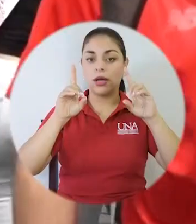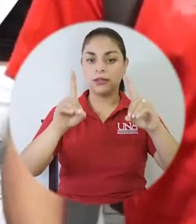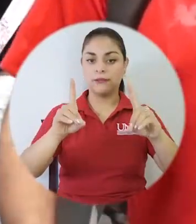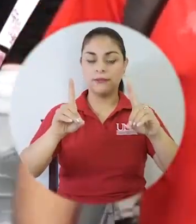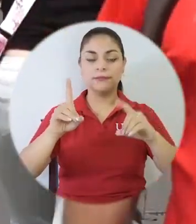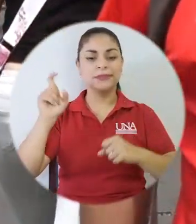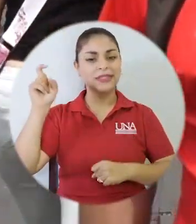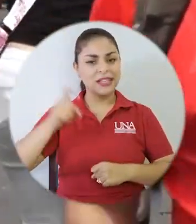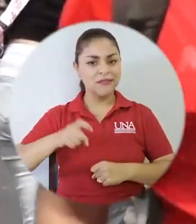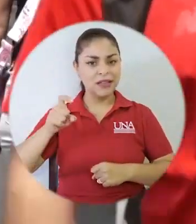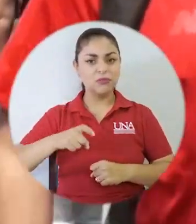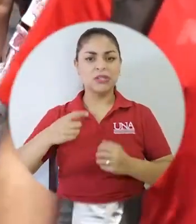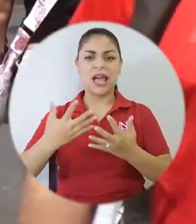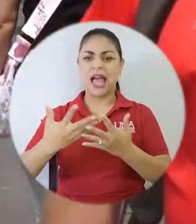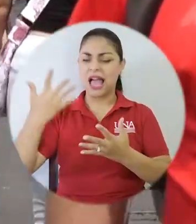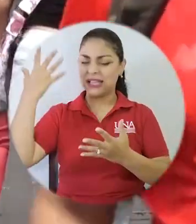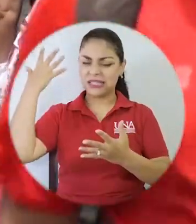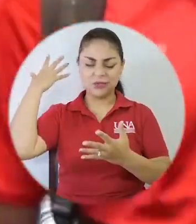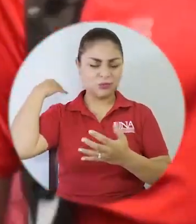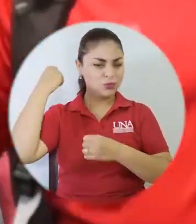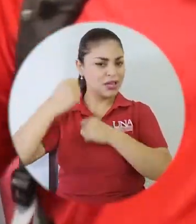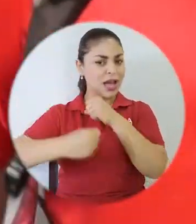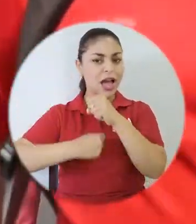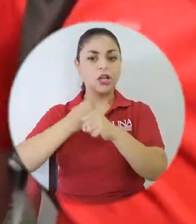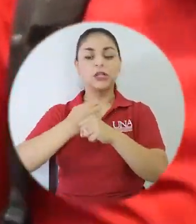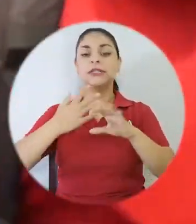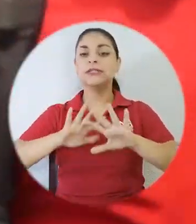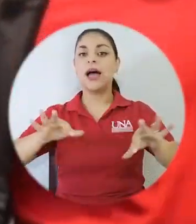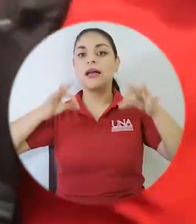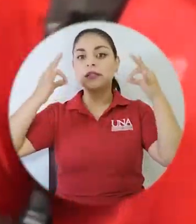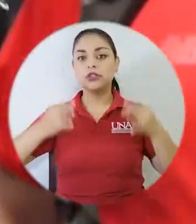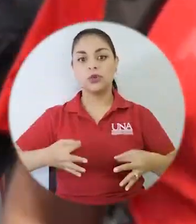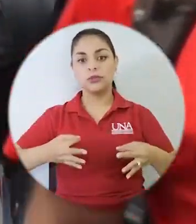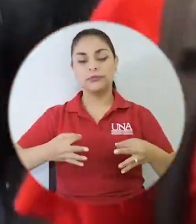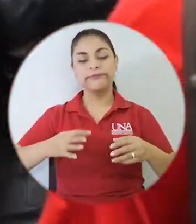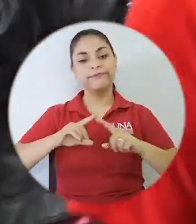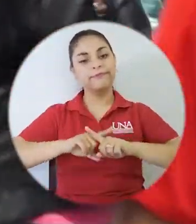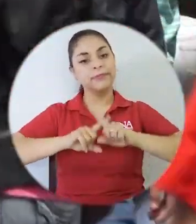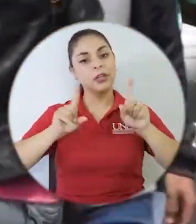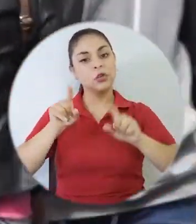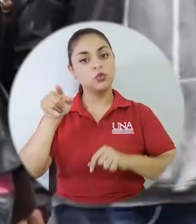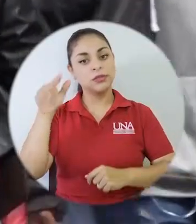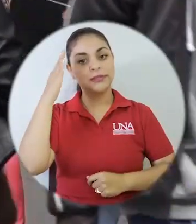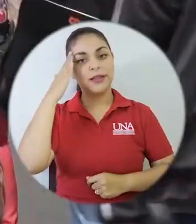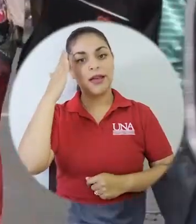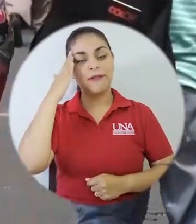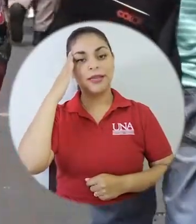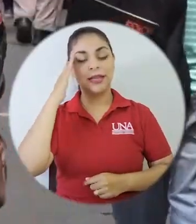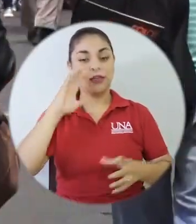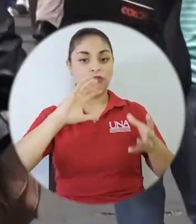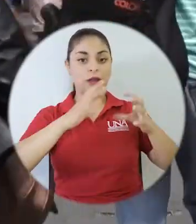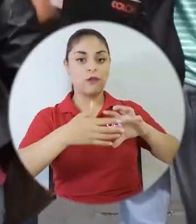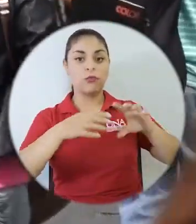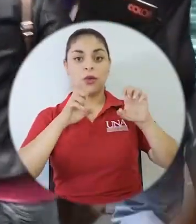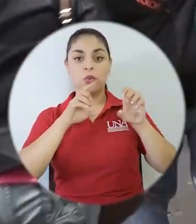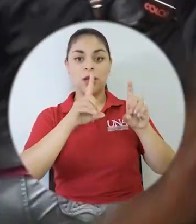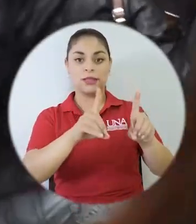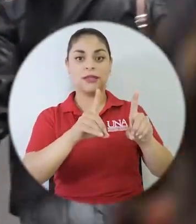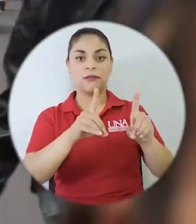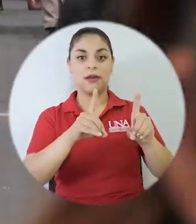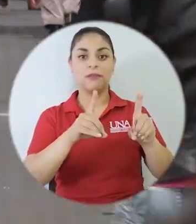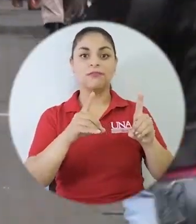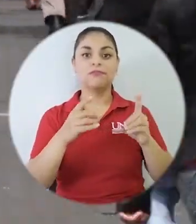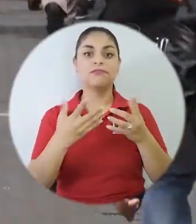que tendríamos que haber tomado decisiones hace N años atrás, ¿verdad? Sí. Pero usted sabe muy bien que una reforma